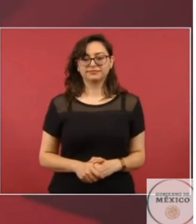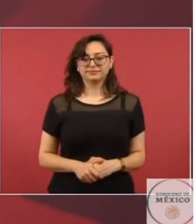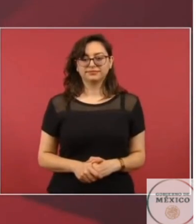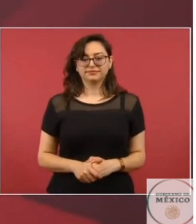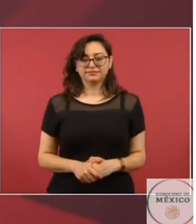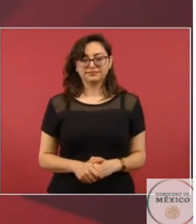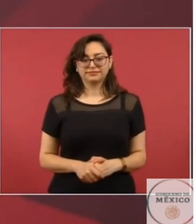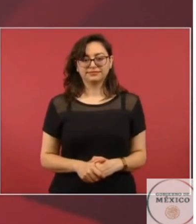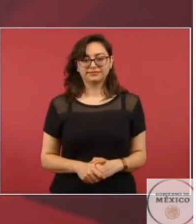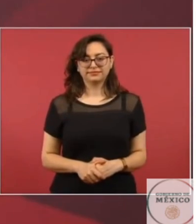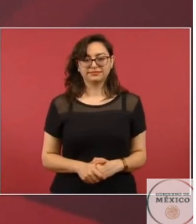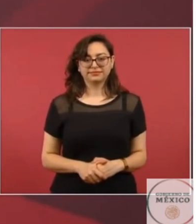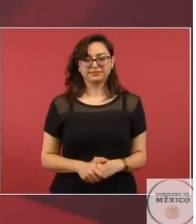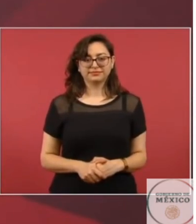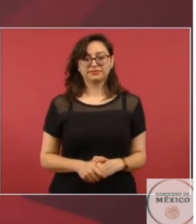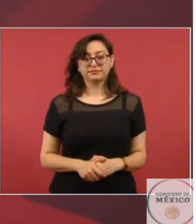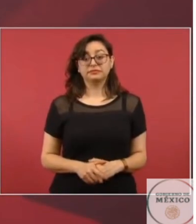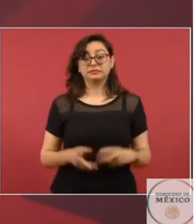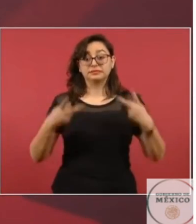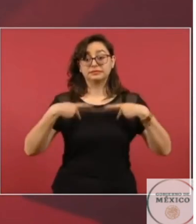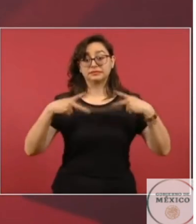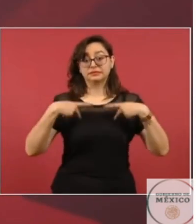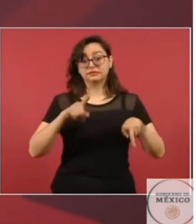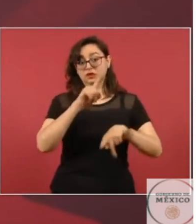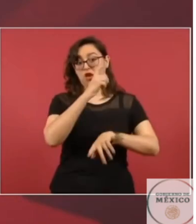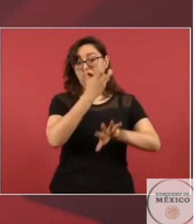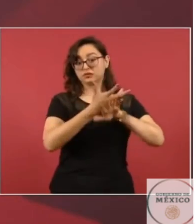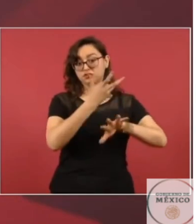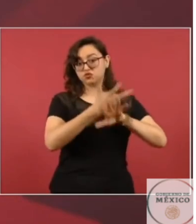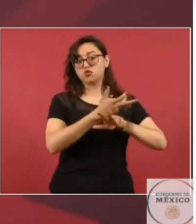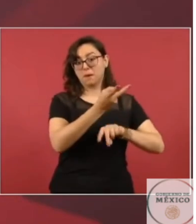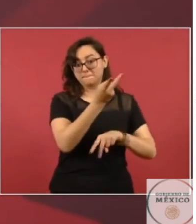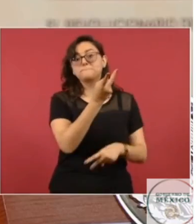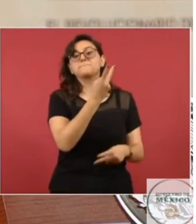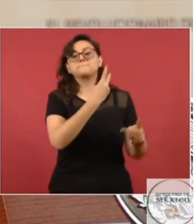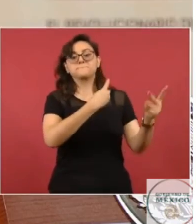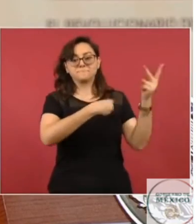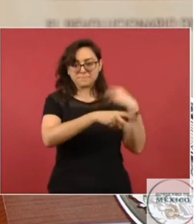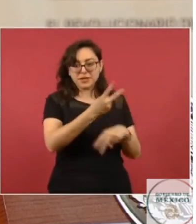son personas de Estados Unidos que la información que tenemos